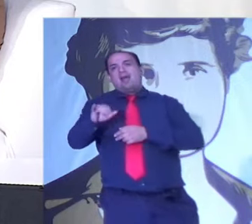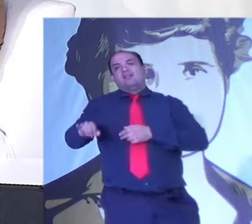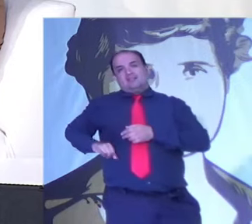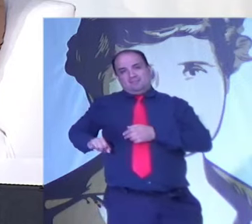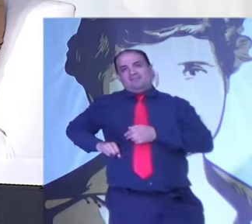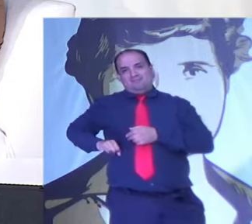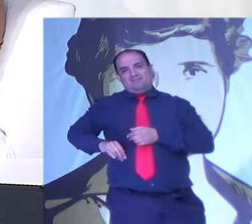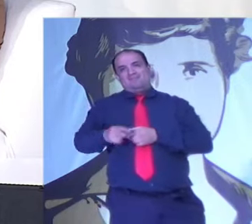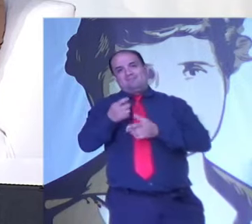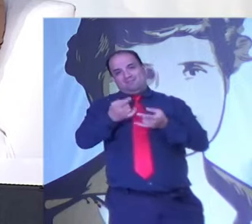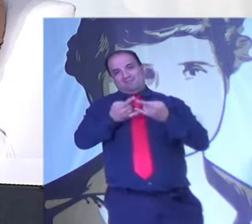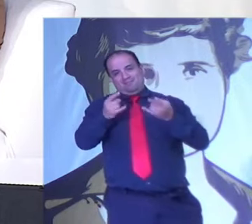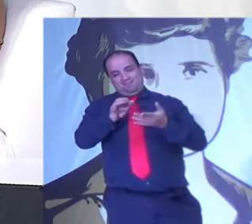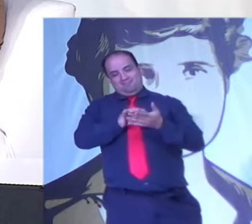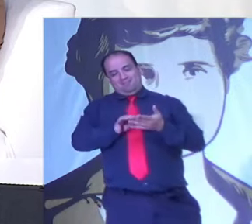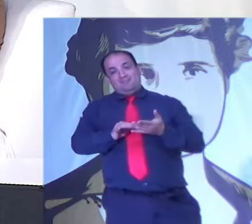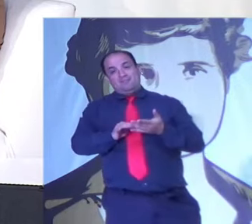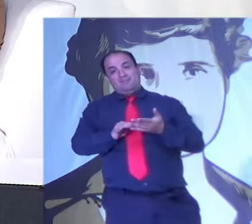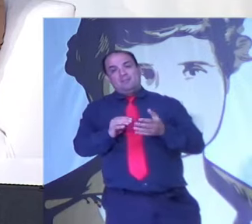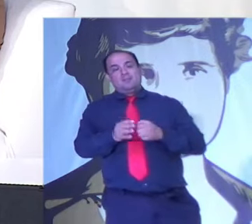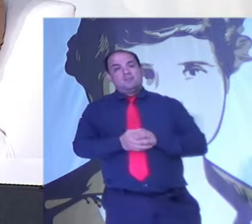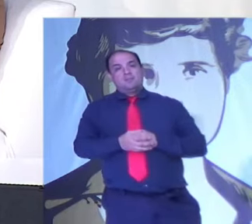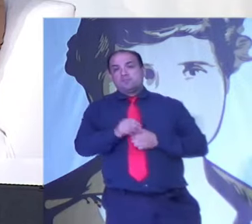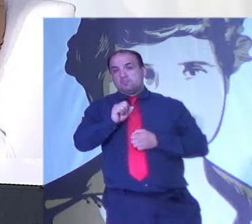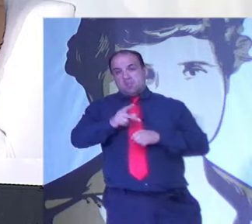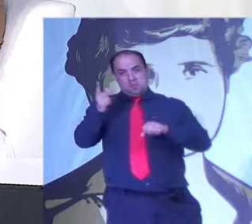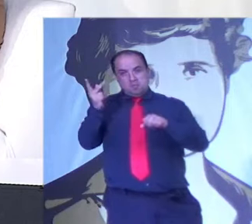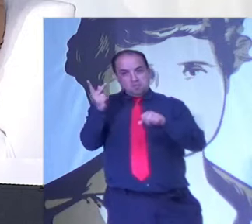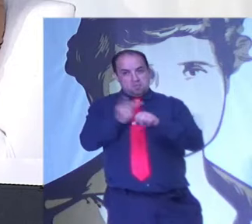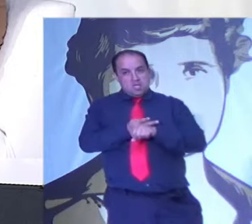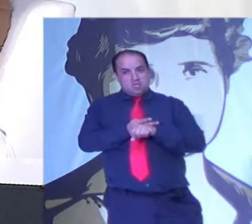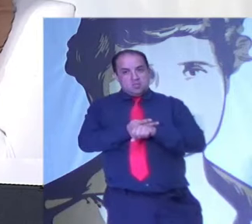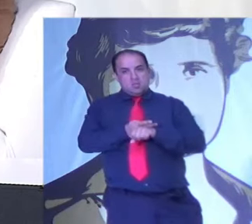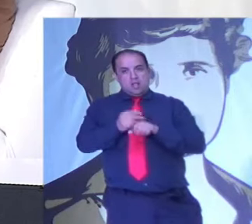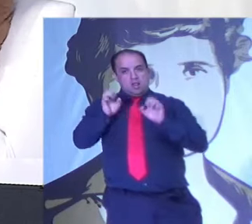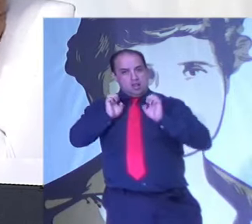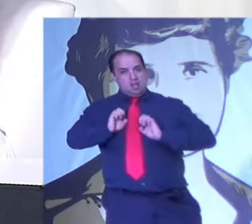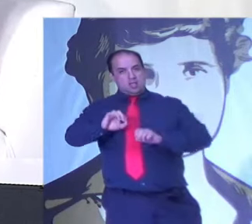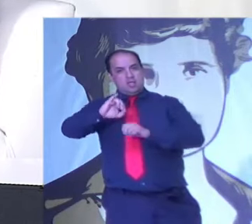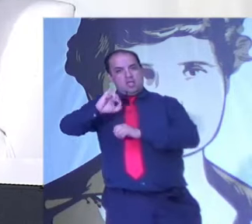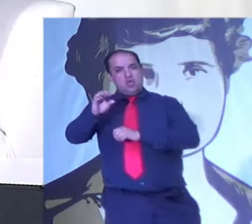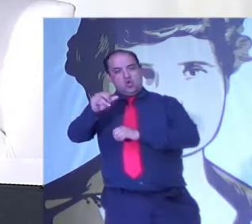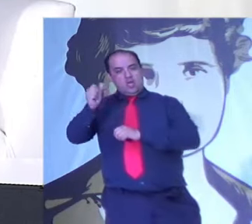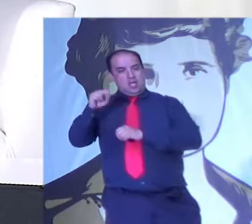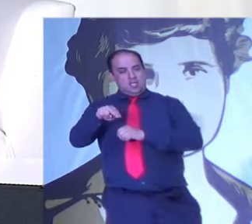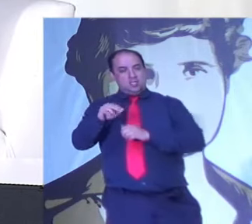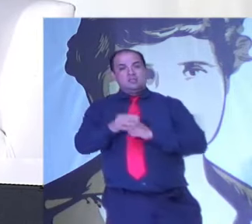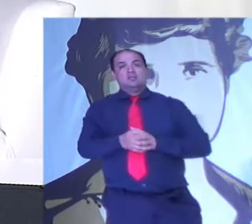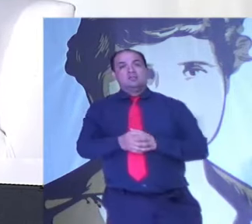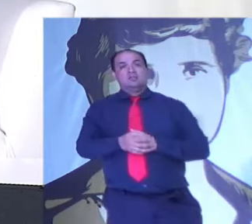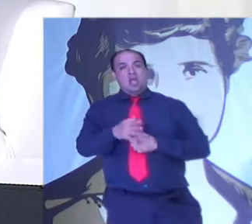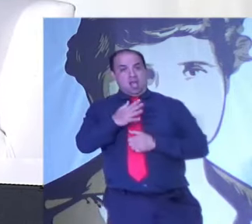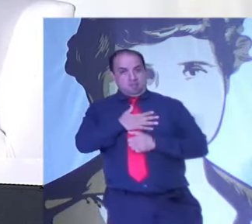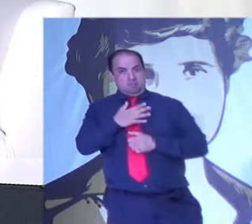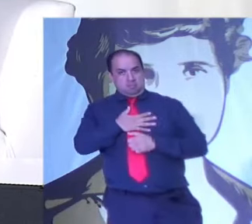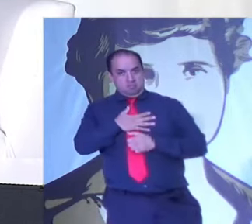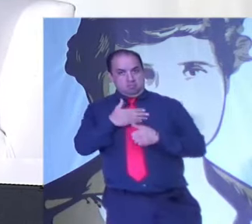¿no? Y pues me pasa con el elegante Joan, es para mí en lo